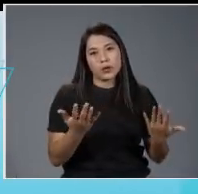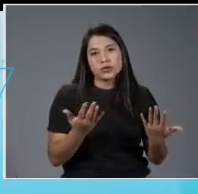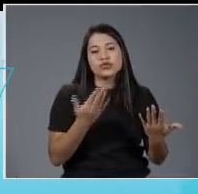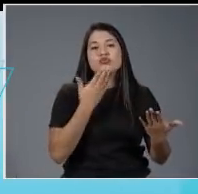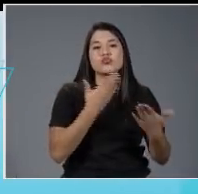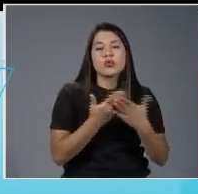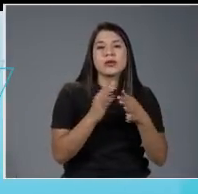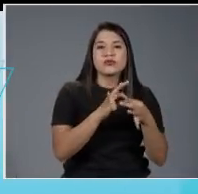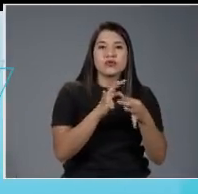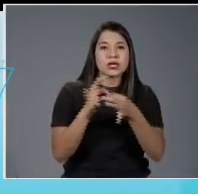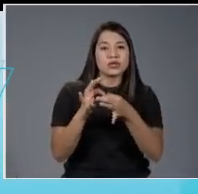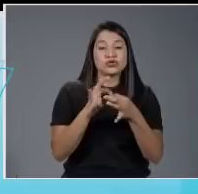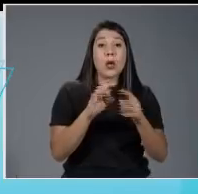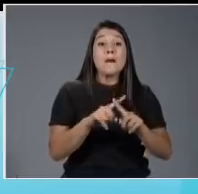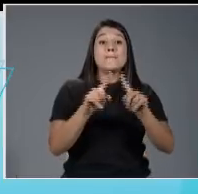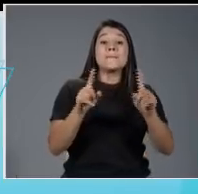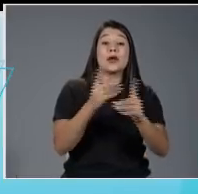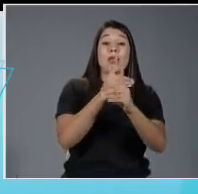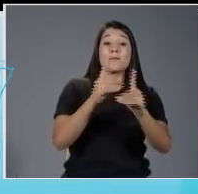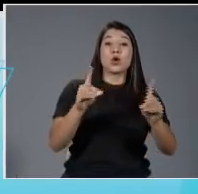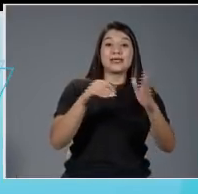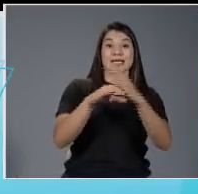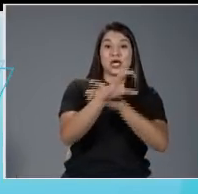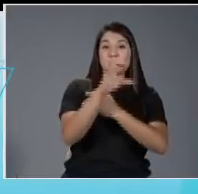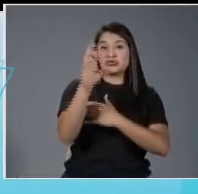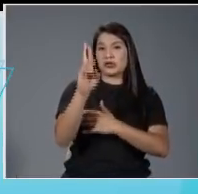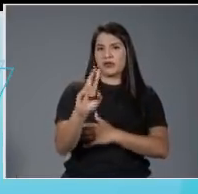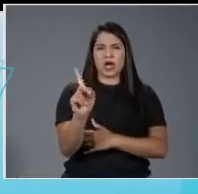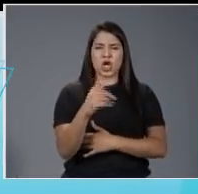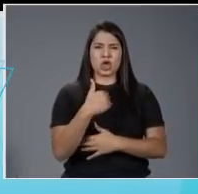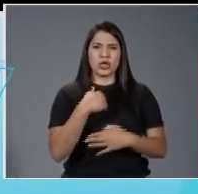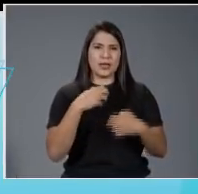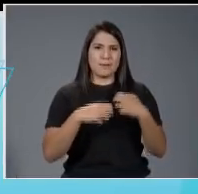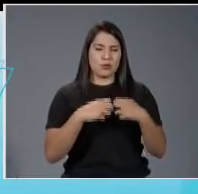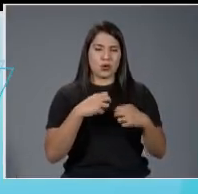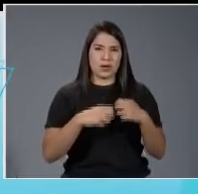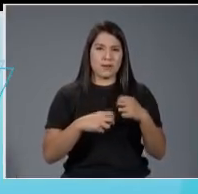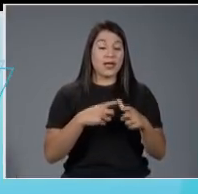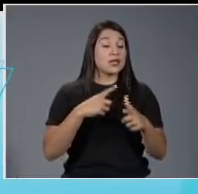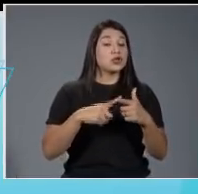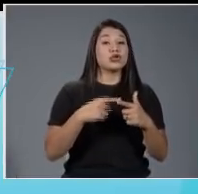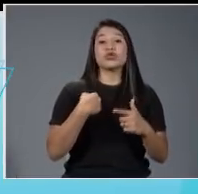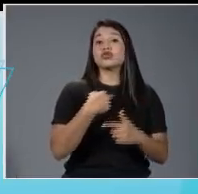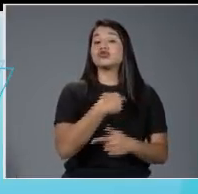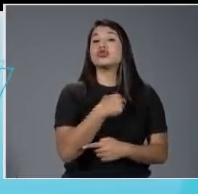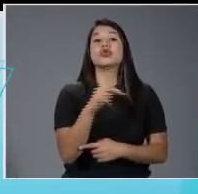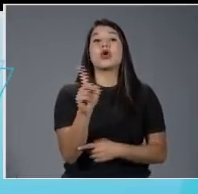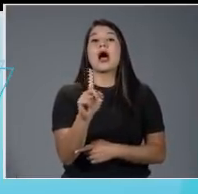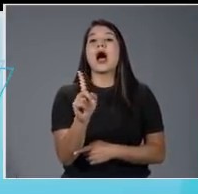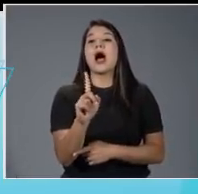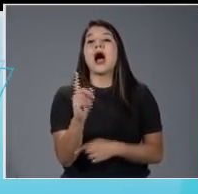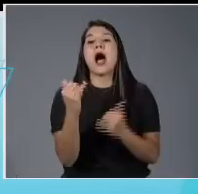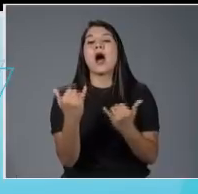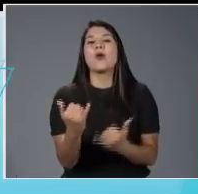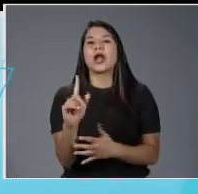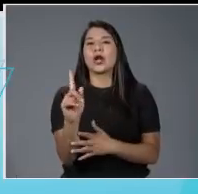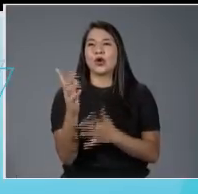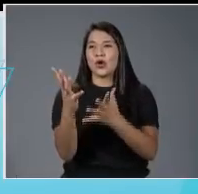está en crisis, entonces políticamente en estos momentos no estamos jugando en el